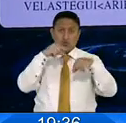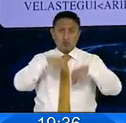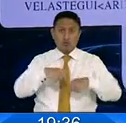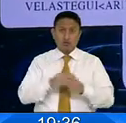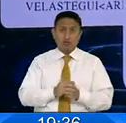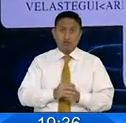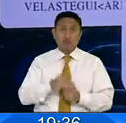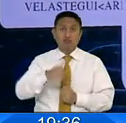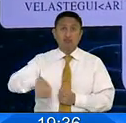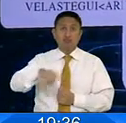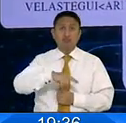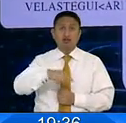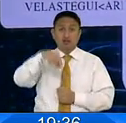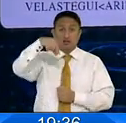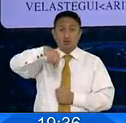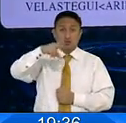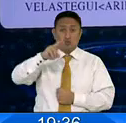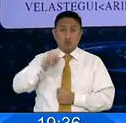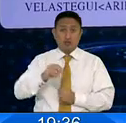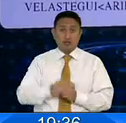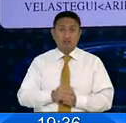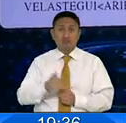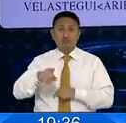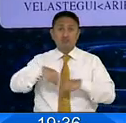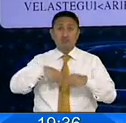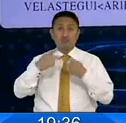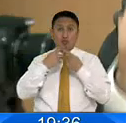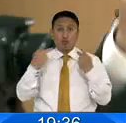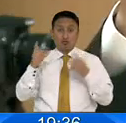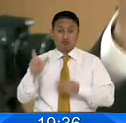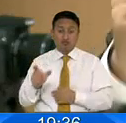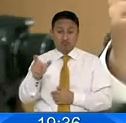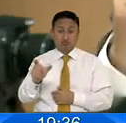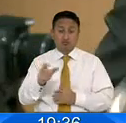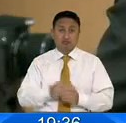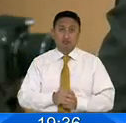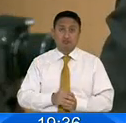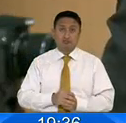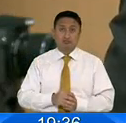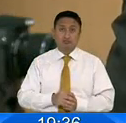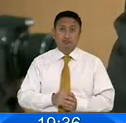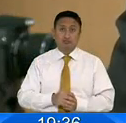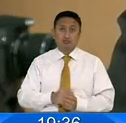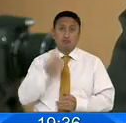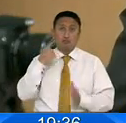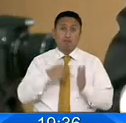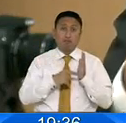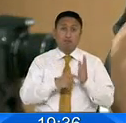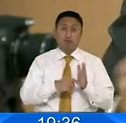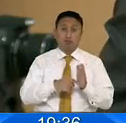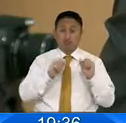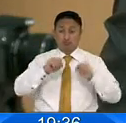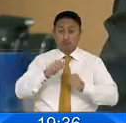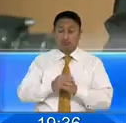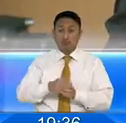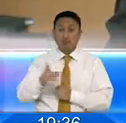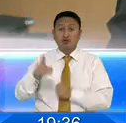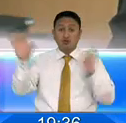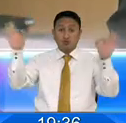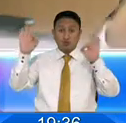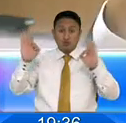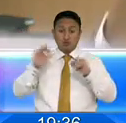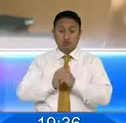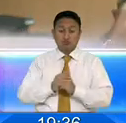para el registro del sistema de salud y para el transporte público. O se podrían pagar, por ejemplo, las tarifas de bus,